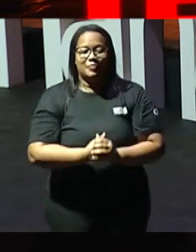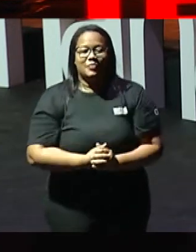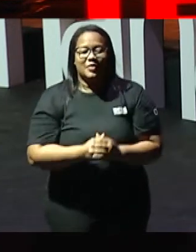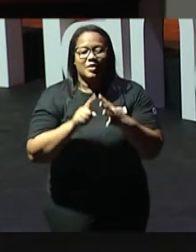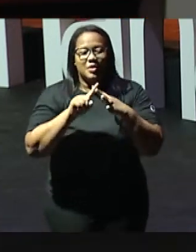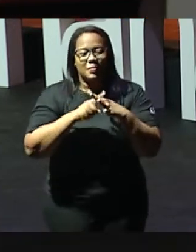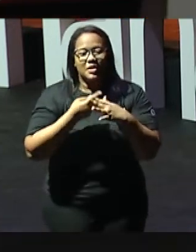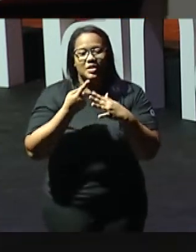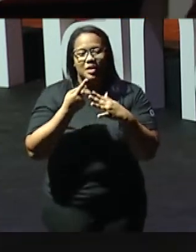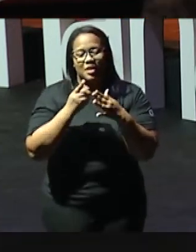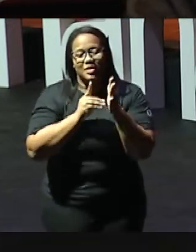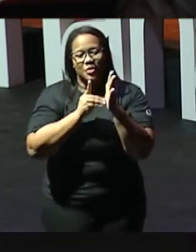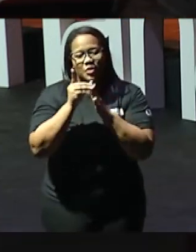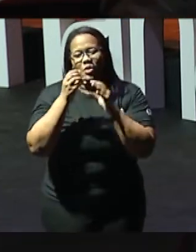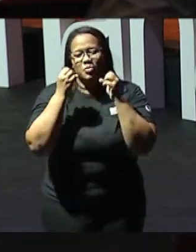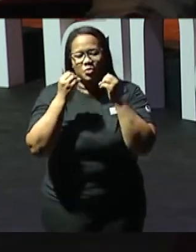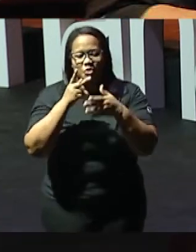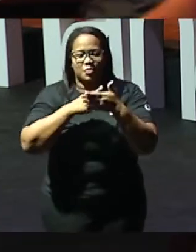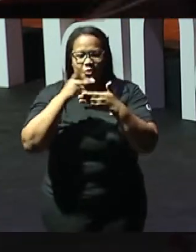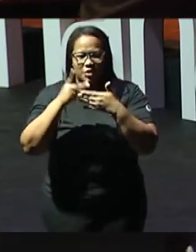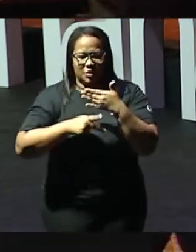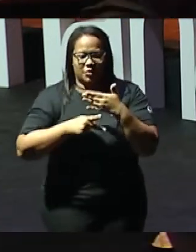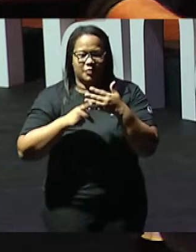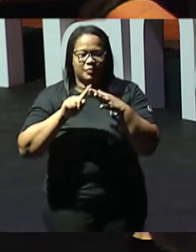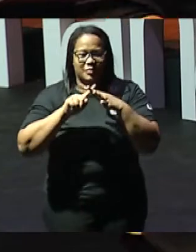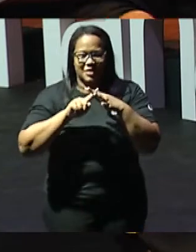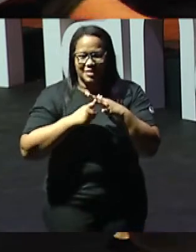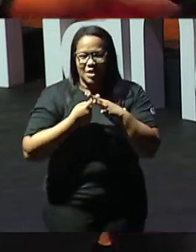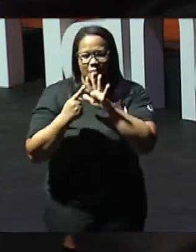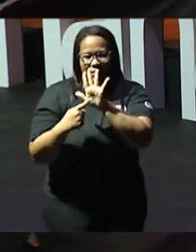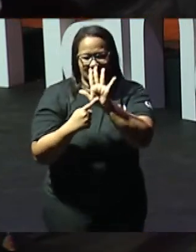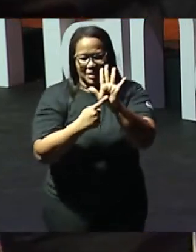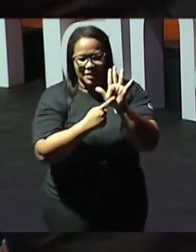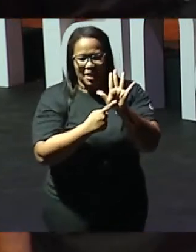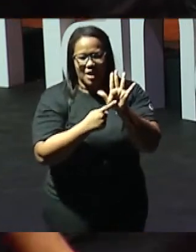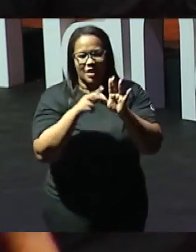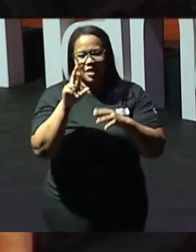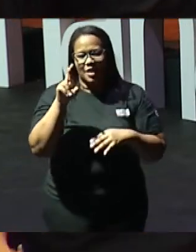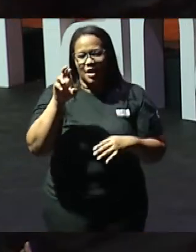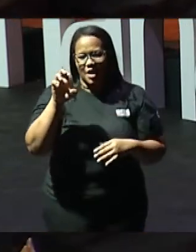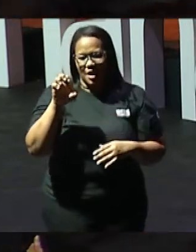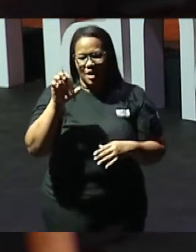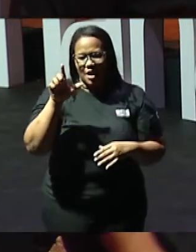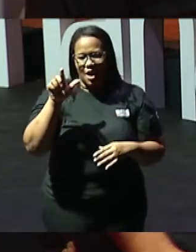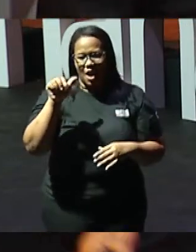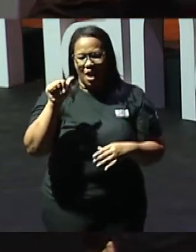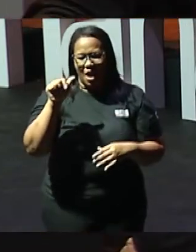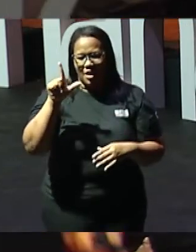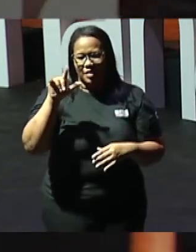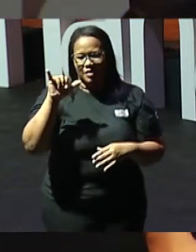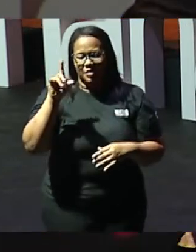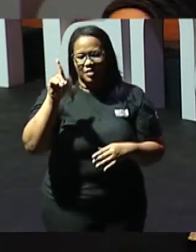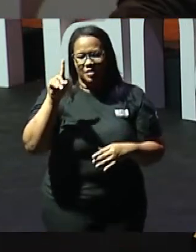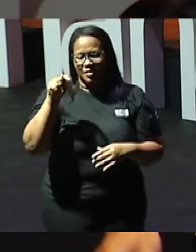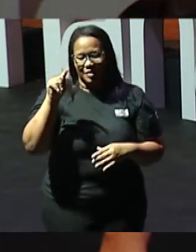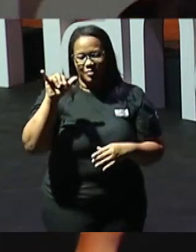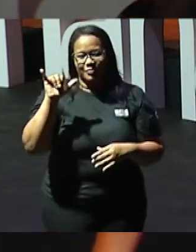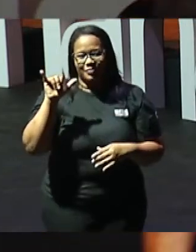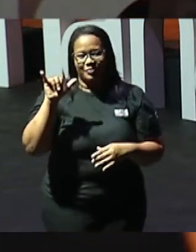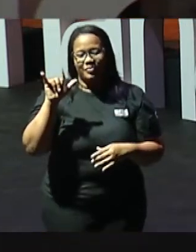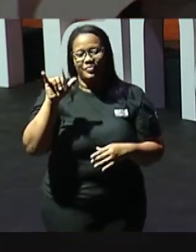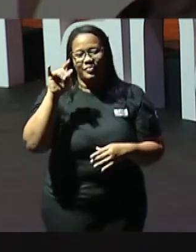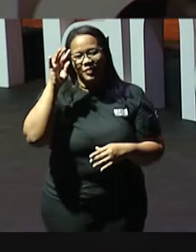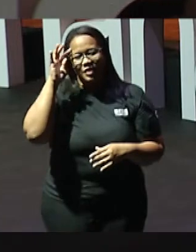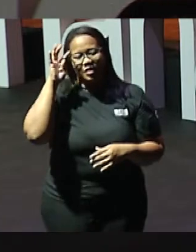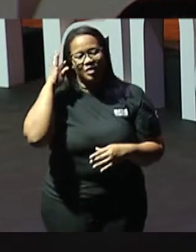proyectos comenzamos desarrollar realities algo que yo odiaba yo decía loco como me están llamando por un reality show y un poco cree esto me están llamando para reality